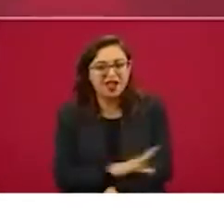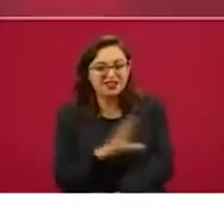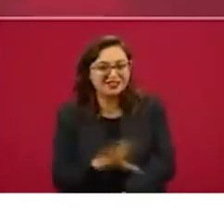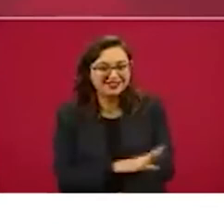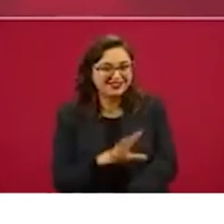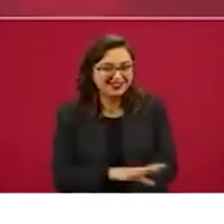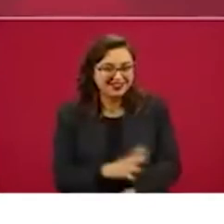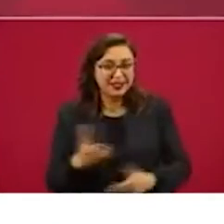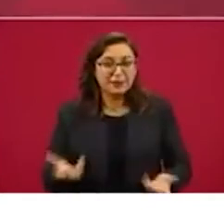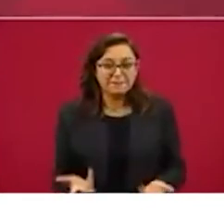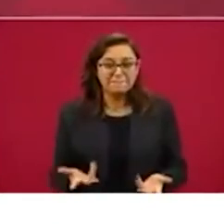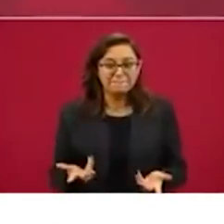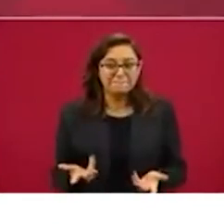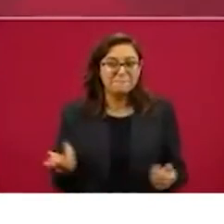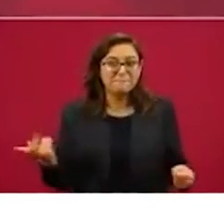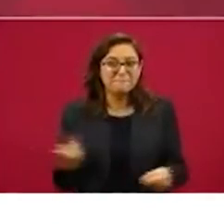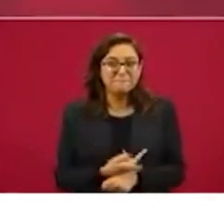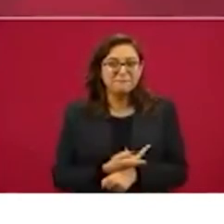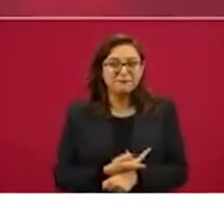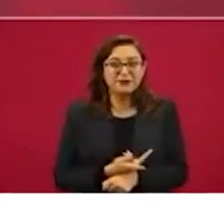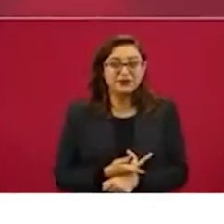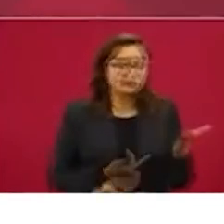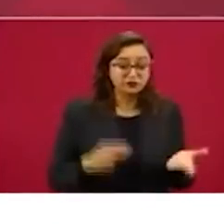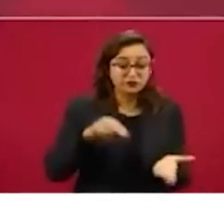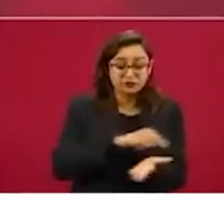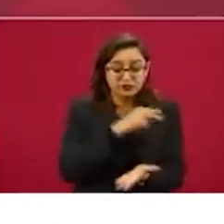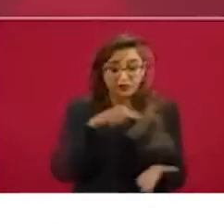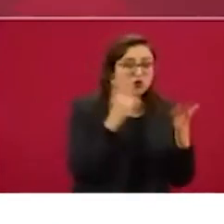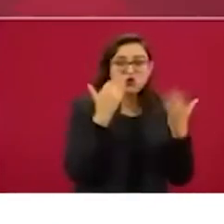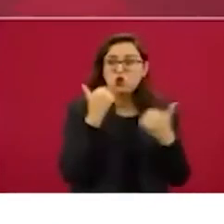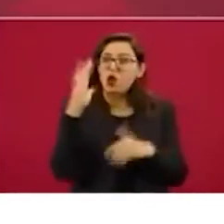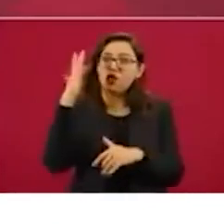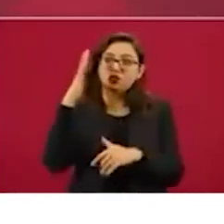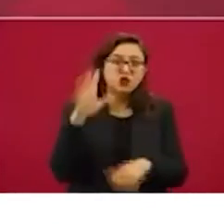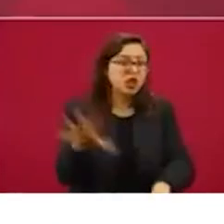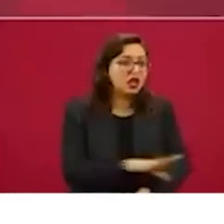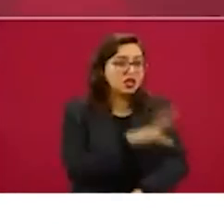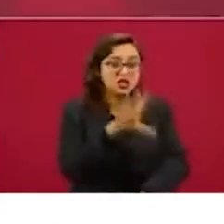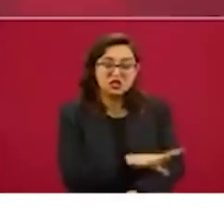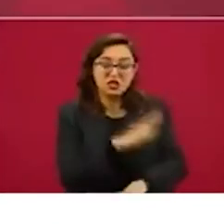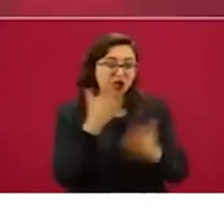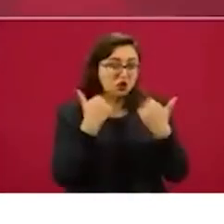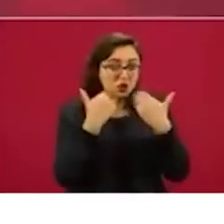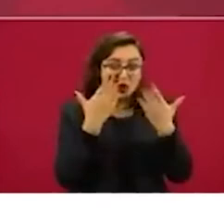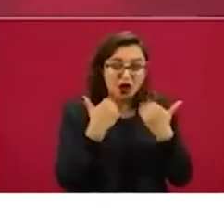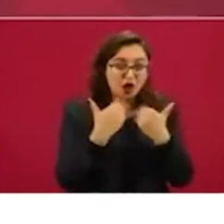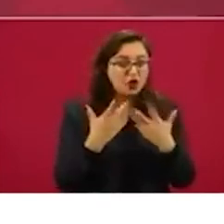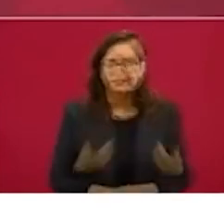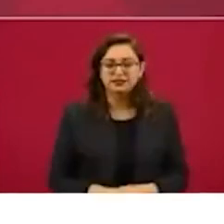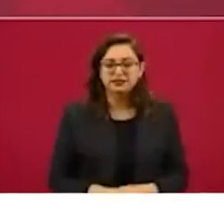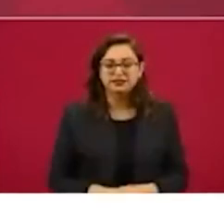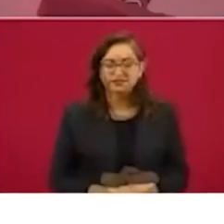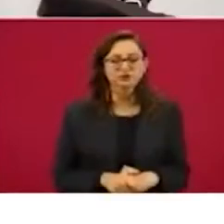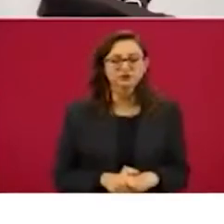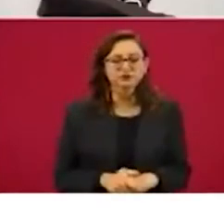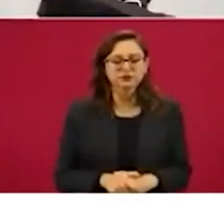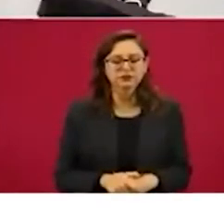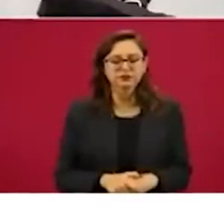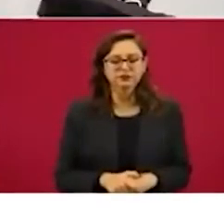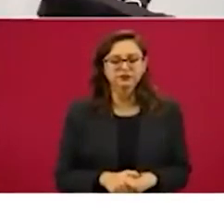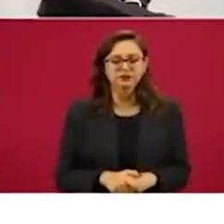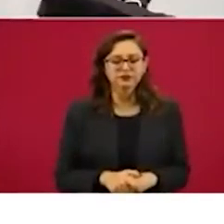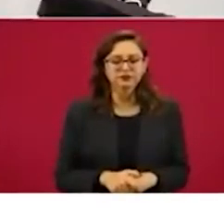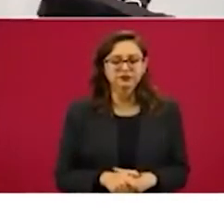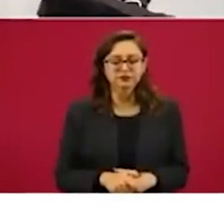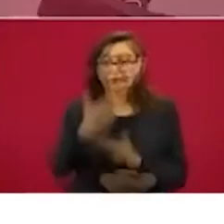establecen que si no producen energía, de todas maneras se les paga. Y lo que